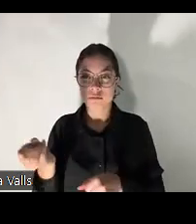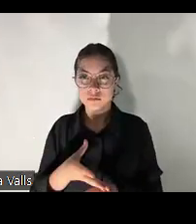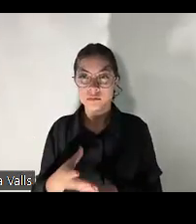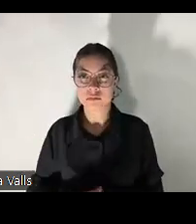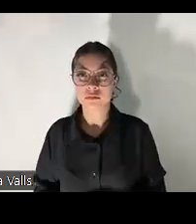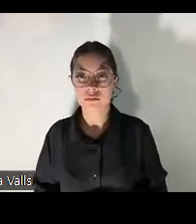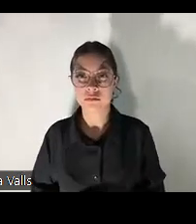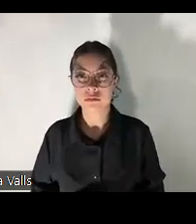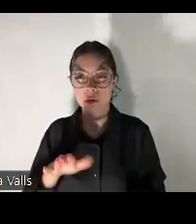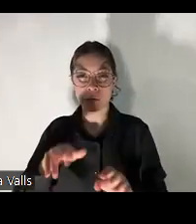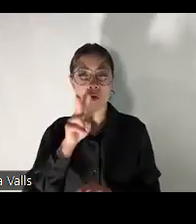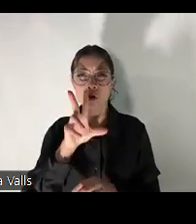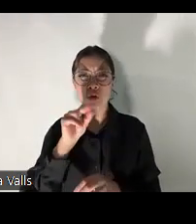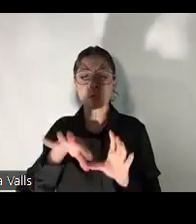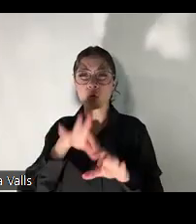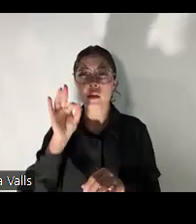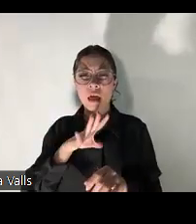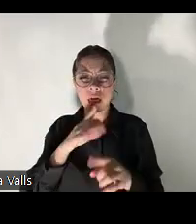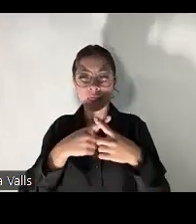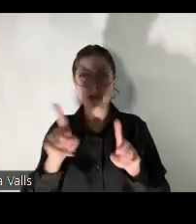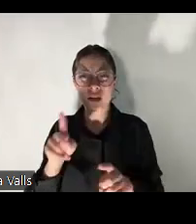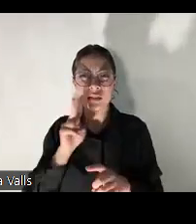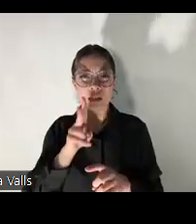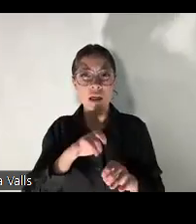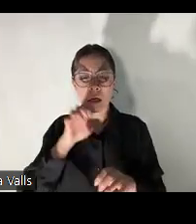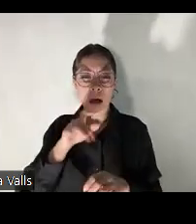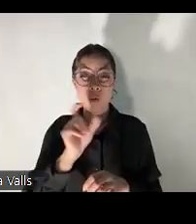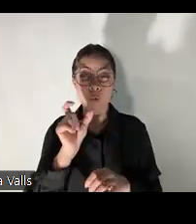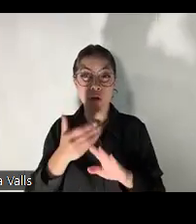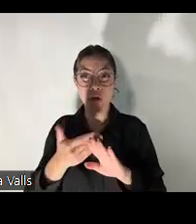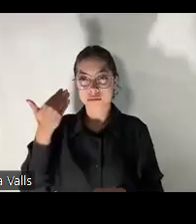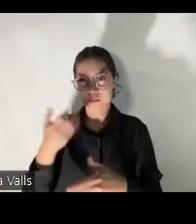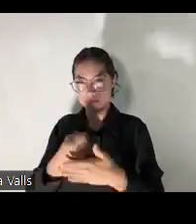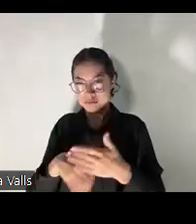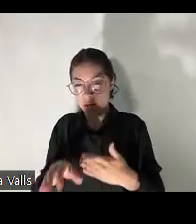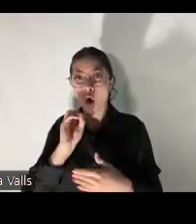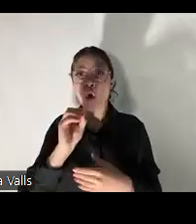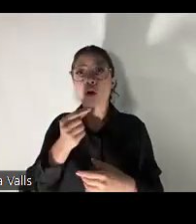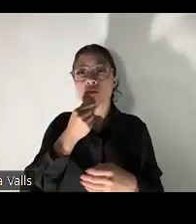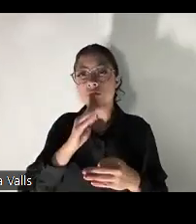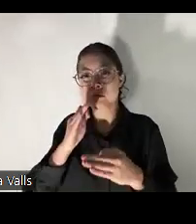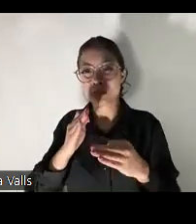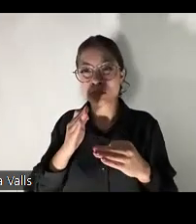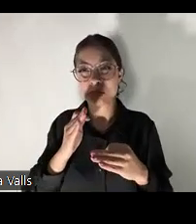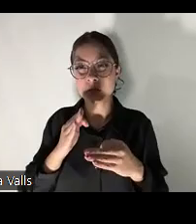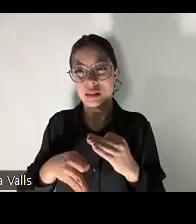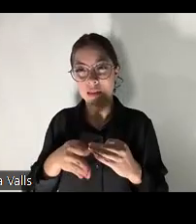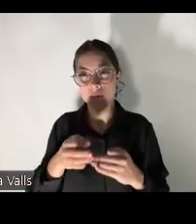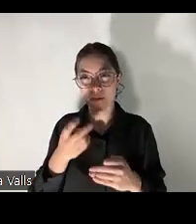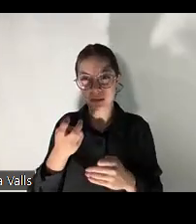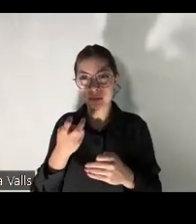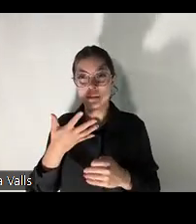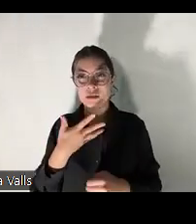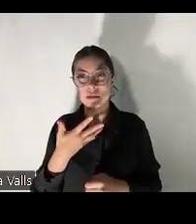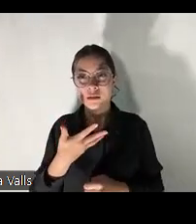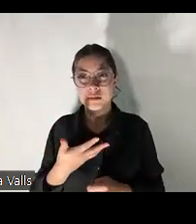encontraron diferencias con la edad gestacional, es decir, tanto prematuros extremos como niños de término tenían o sea,